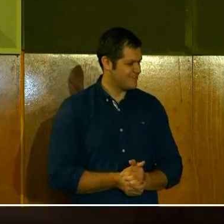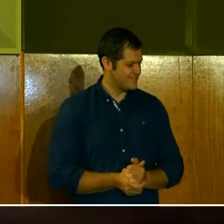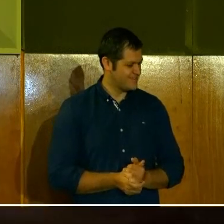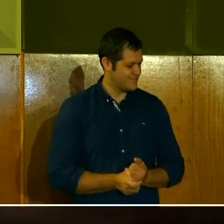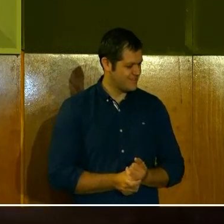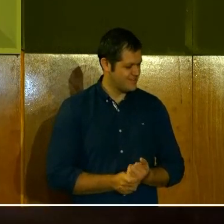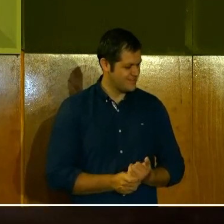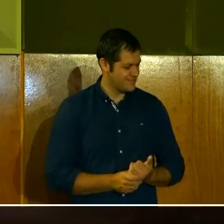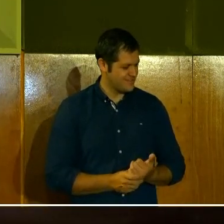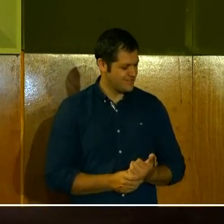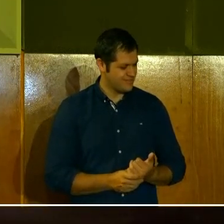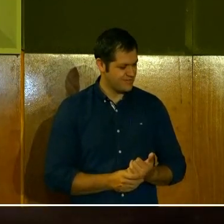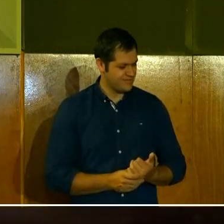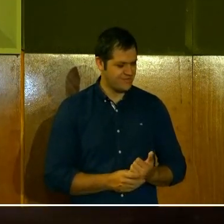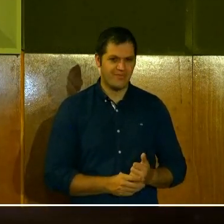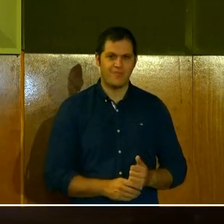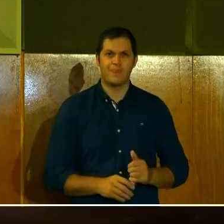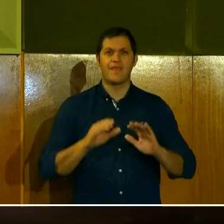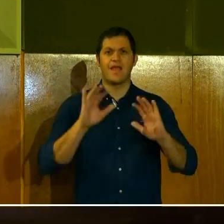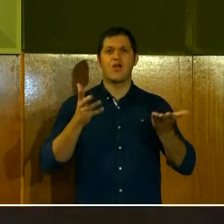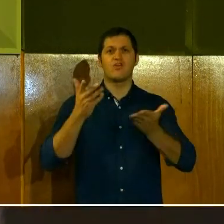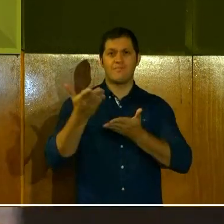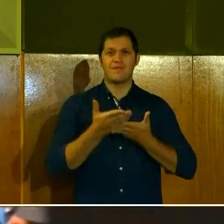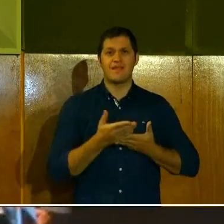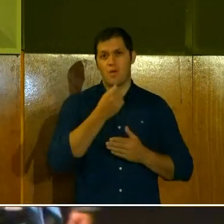gracias muchas gracias